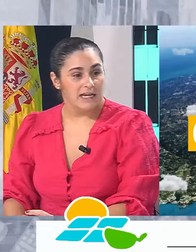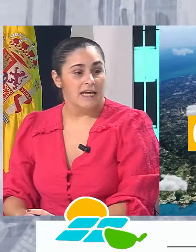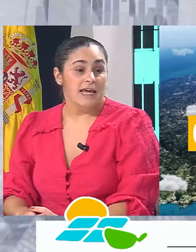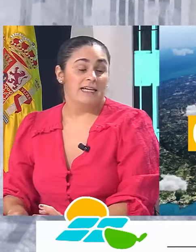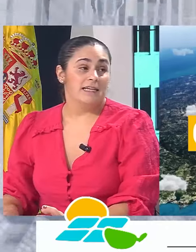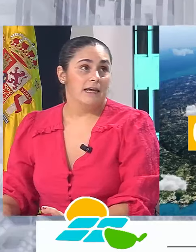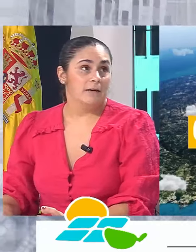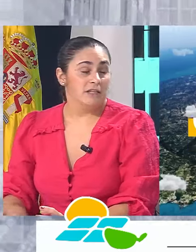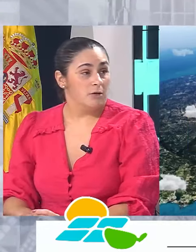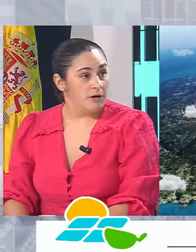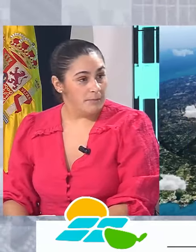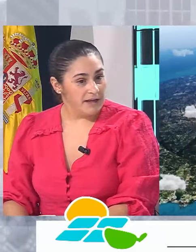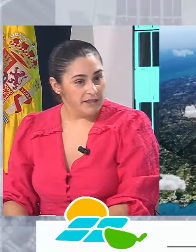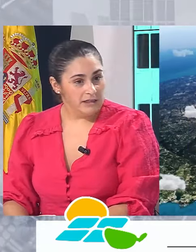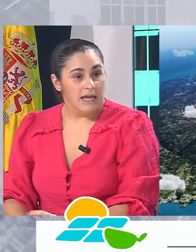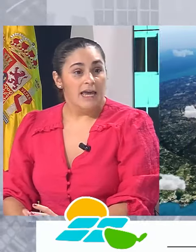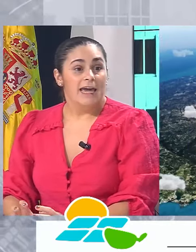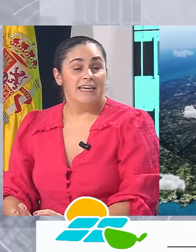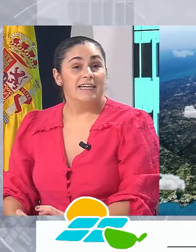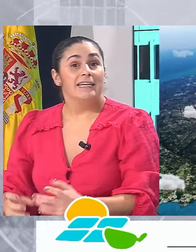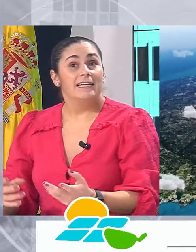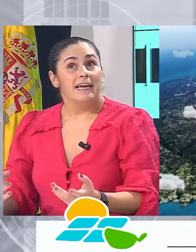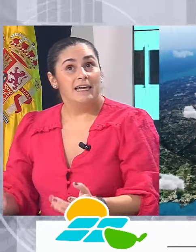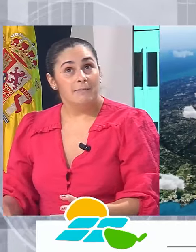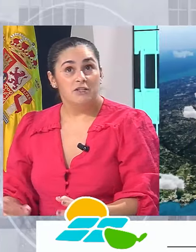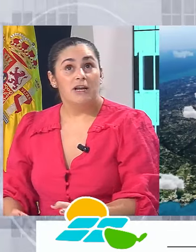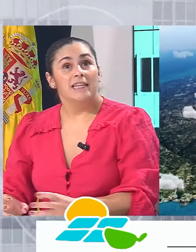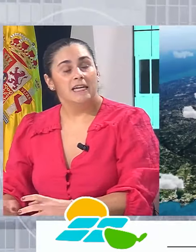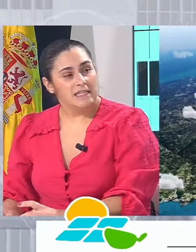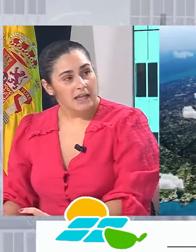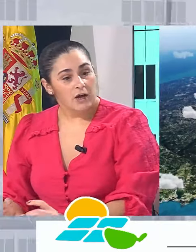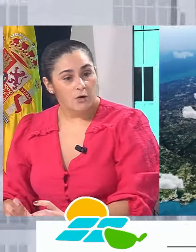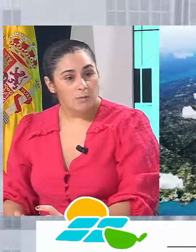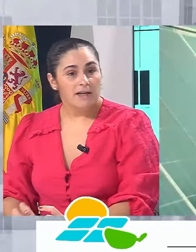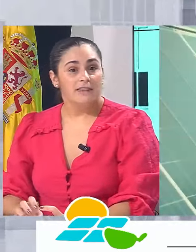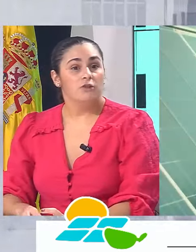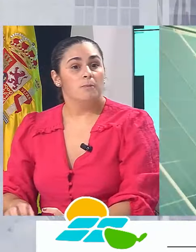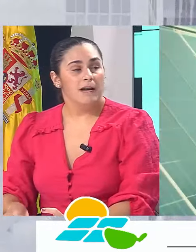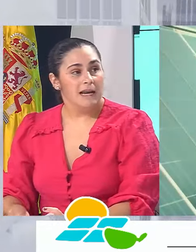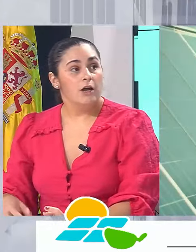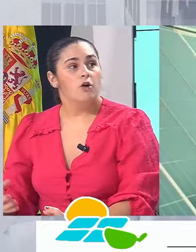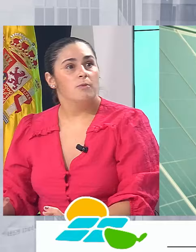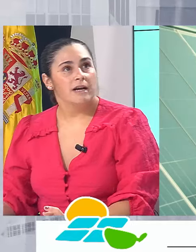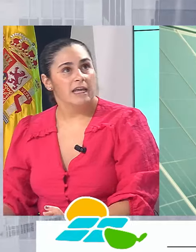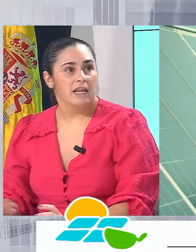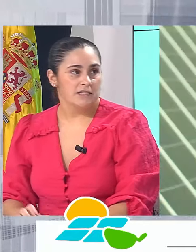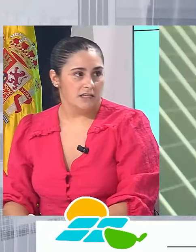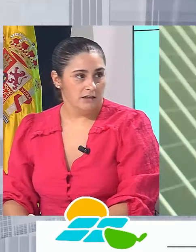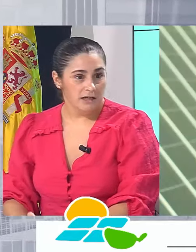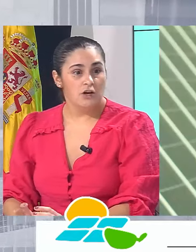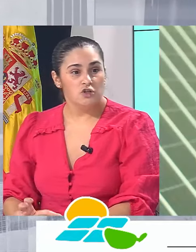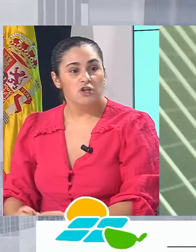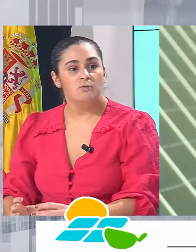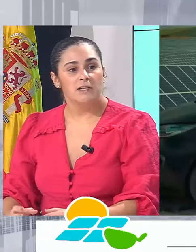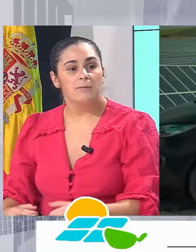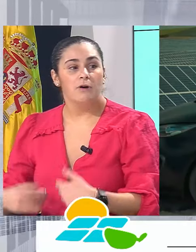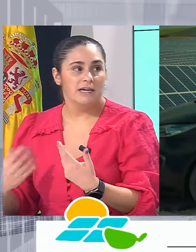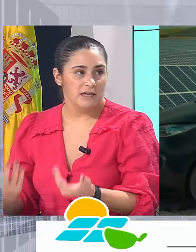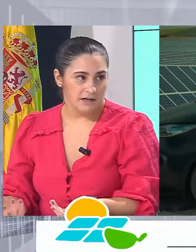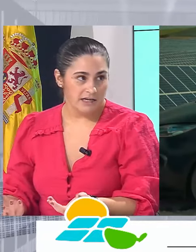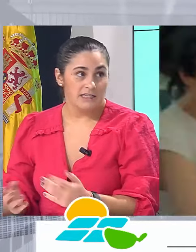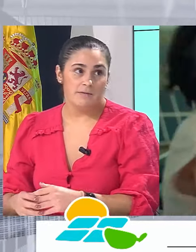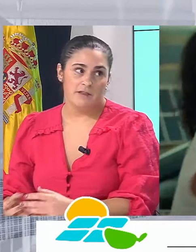solares repartidos por España y las personas interesadas compran tantos paneles como energía necesiten y nosotros les